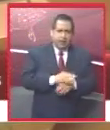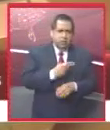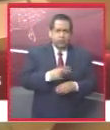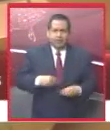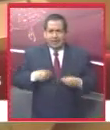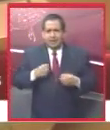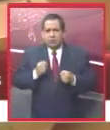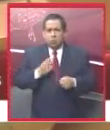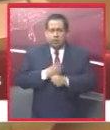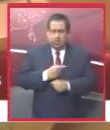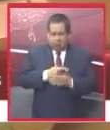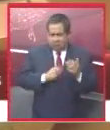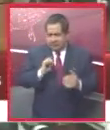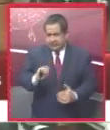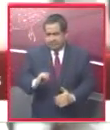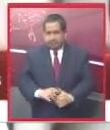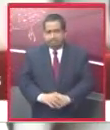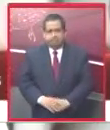la seguridad.